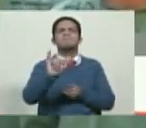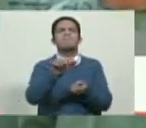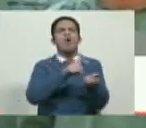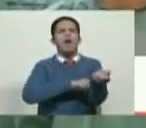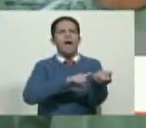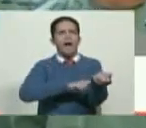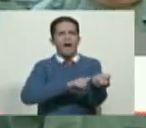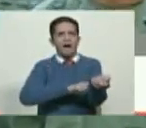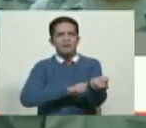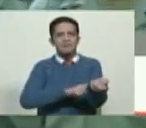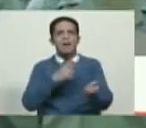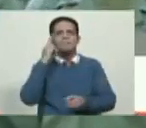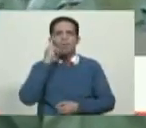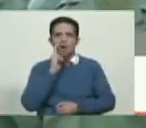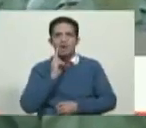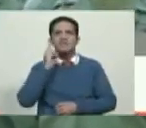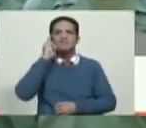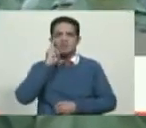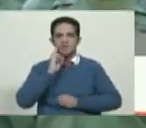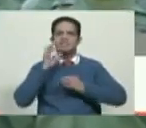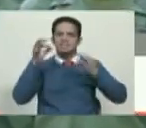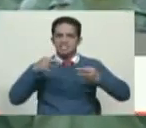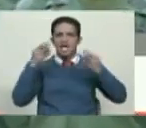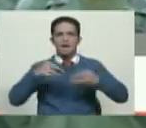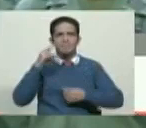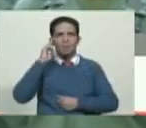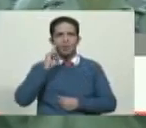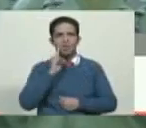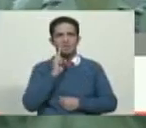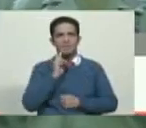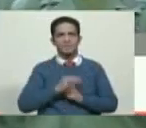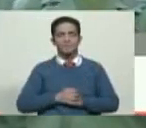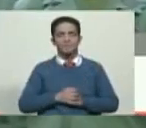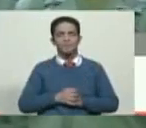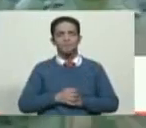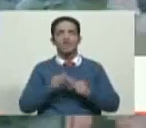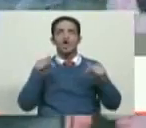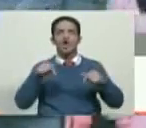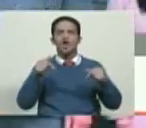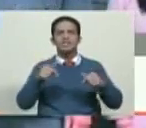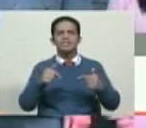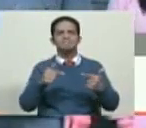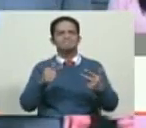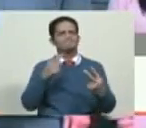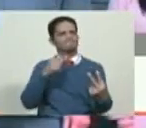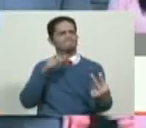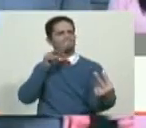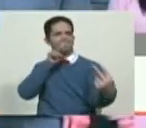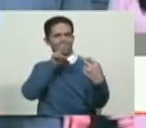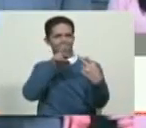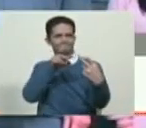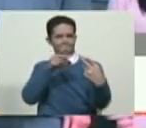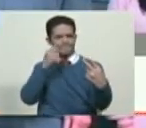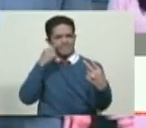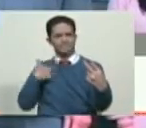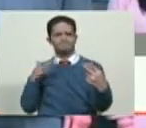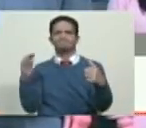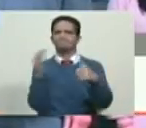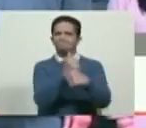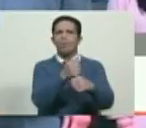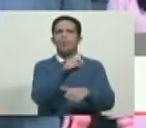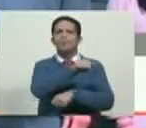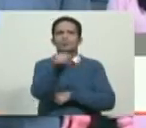Bolívar, siempre Bolívar. Hoy siento en la mirada y en la fuerza de ustedes, soldados de la